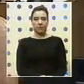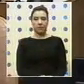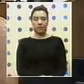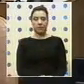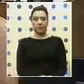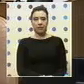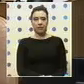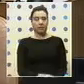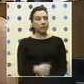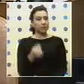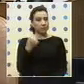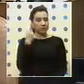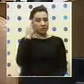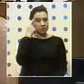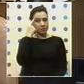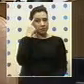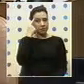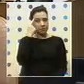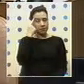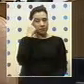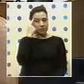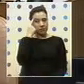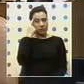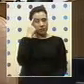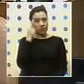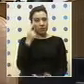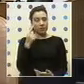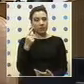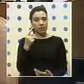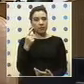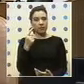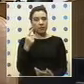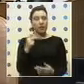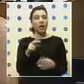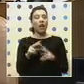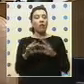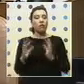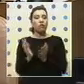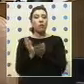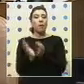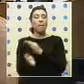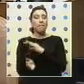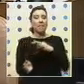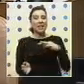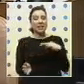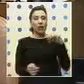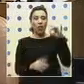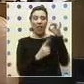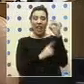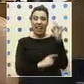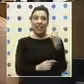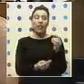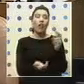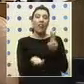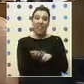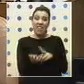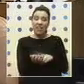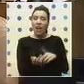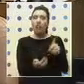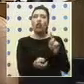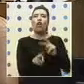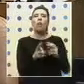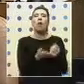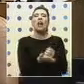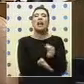creo que la configuración de un Ministerio de Energía de verdad y no el remedio que recibió